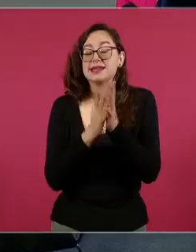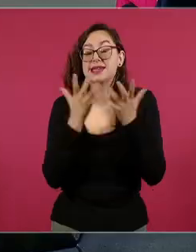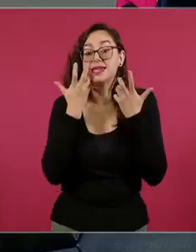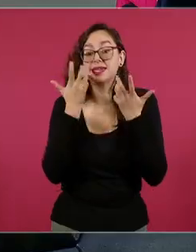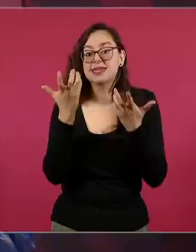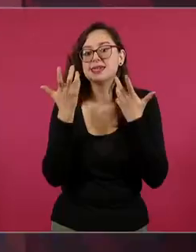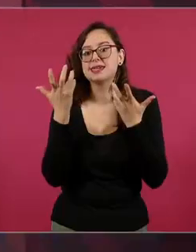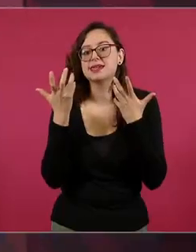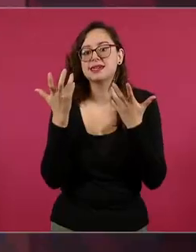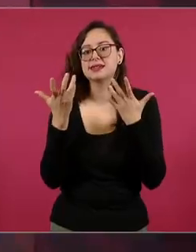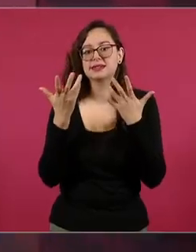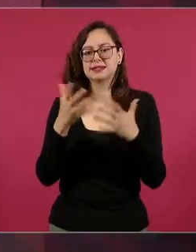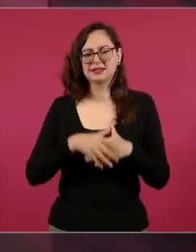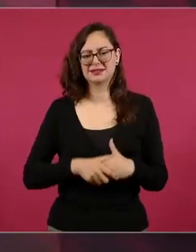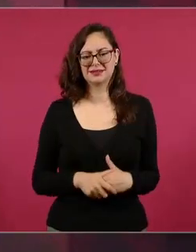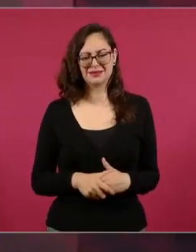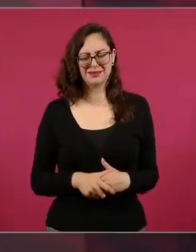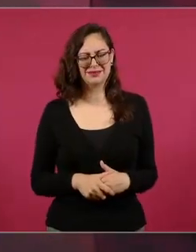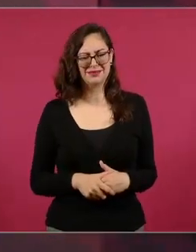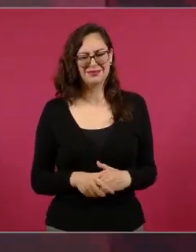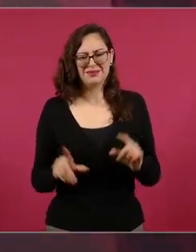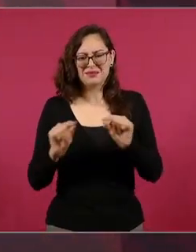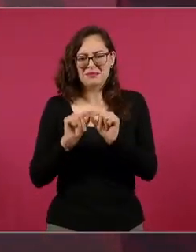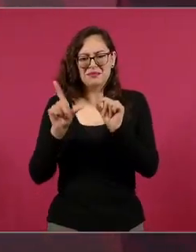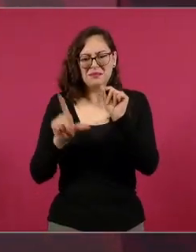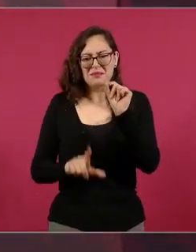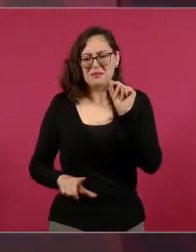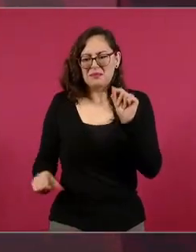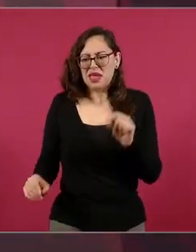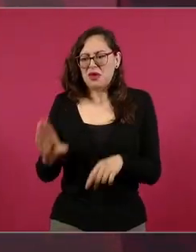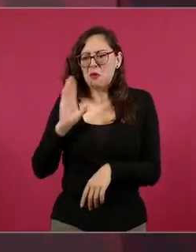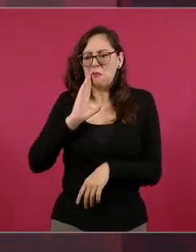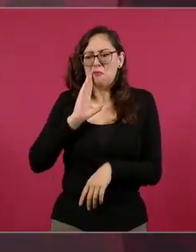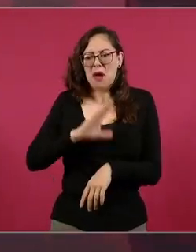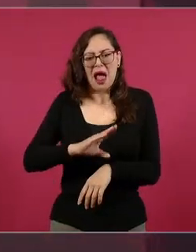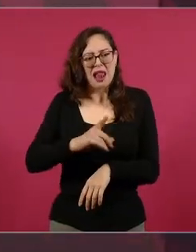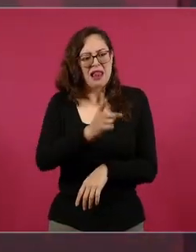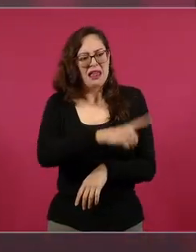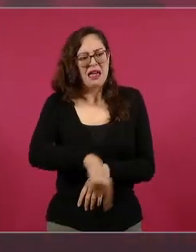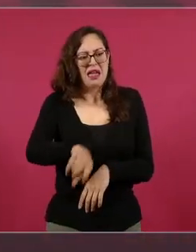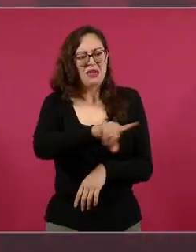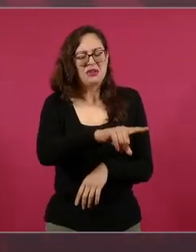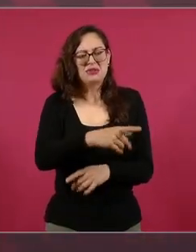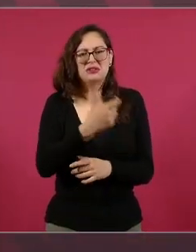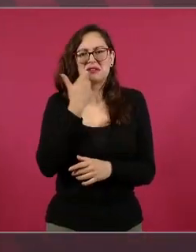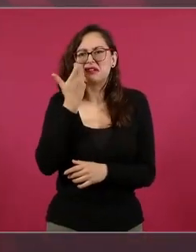¿no? O sea, ¿por qué desean que le vaya mal a México?